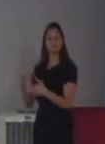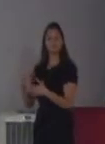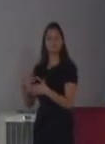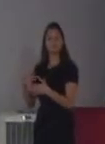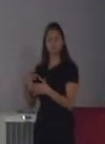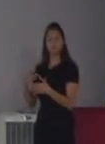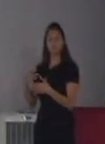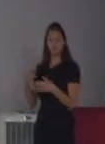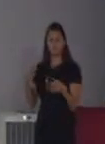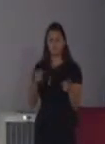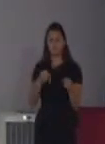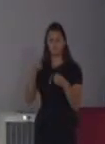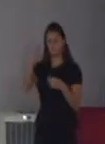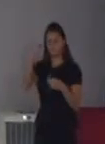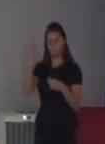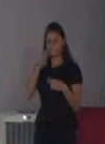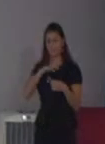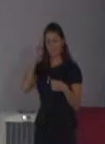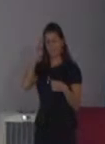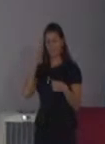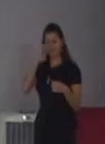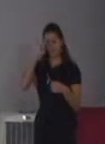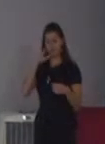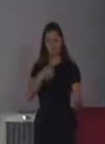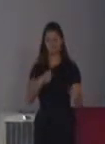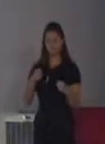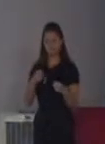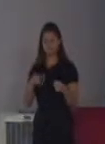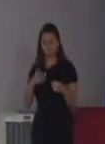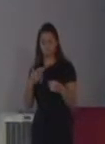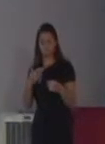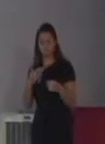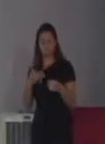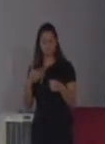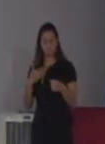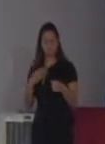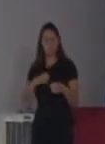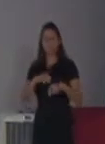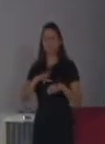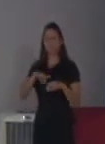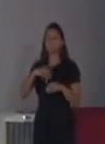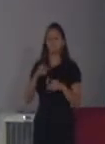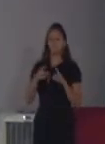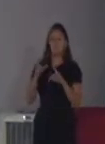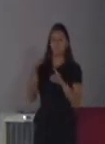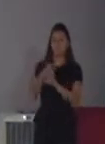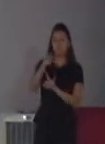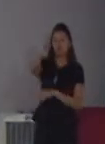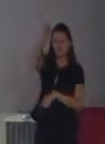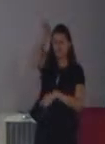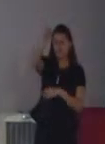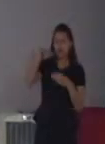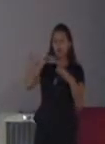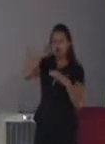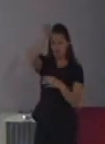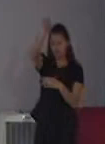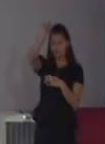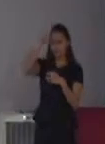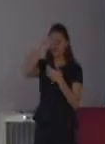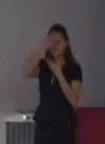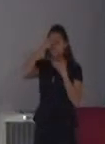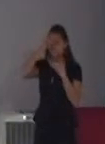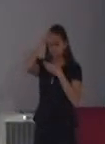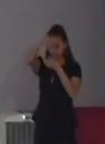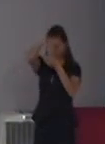una zona en Ocaña. ¿Sí? Porque eso era así, o sea, en Irak también, digamos, en todo el Medio Oriente, con los conflictos del Medio Oriente, la población